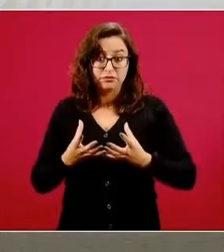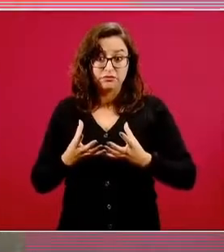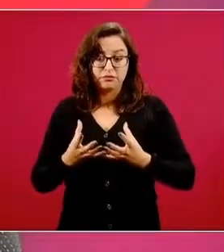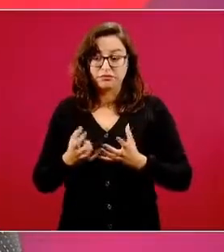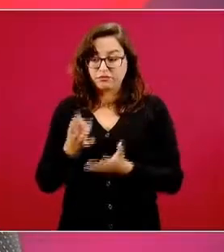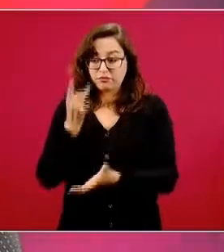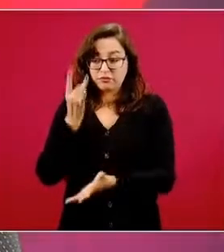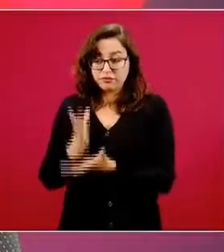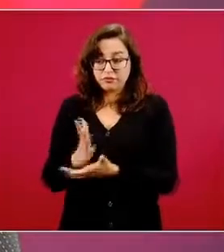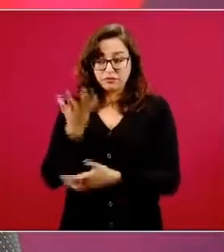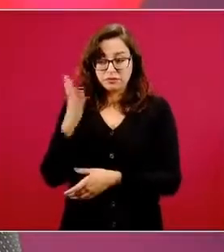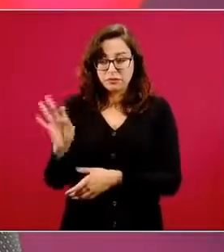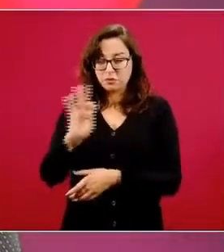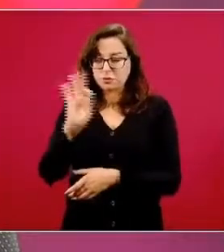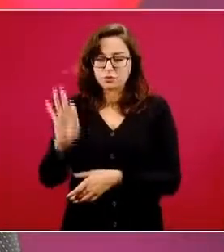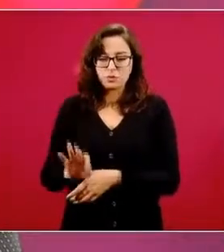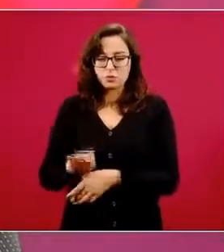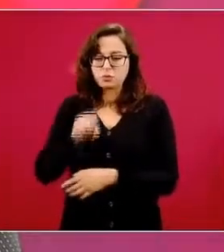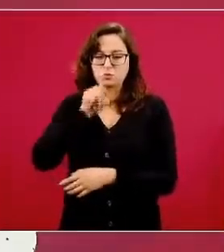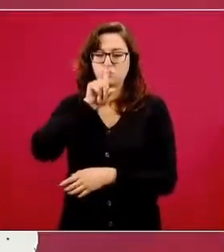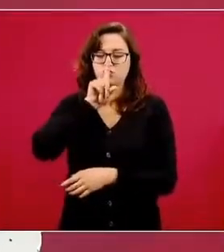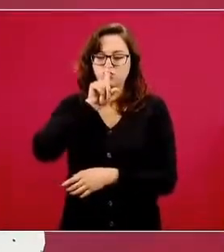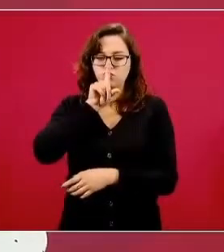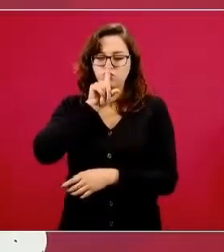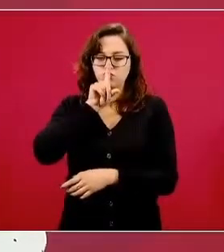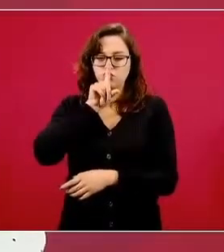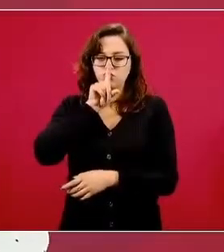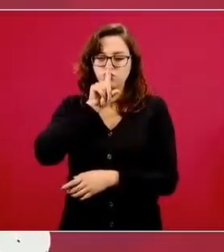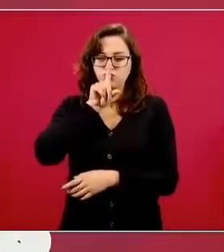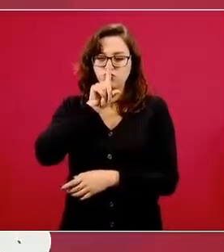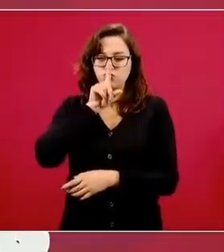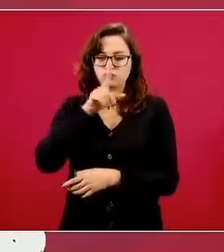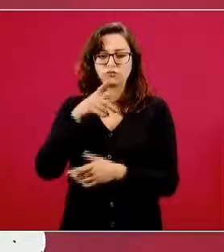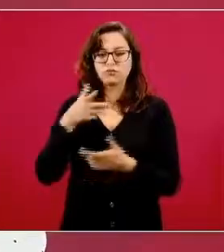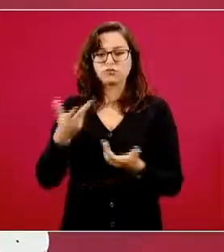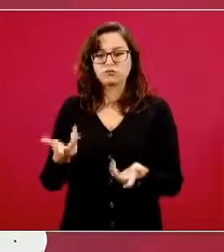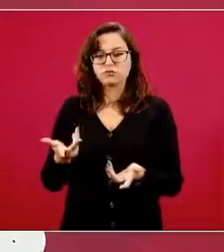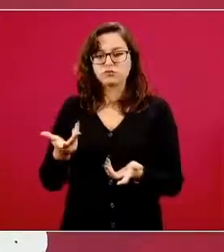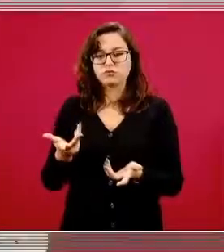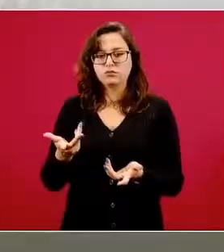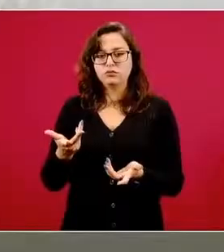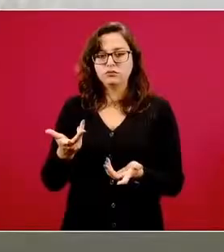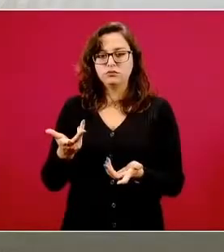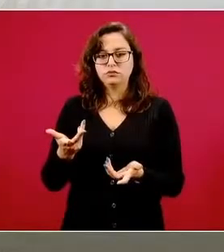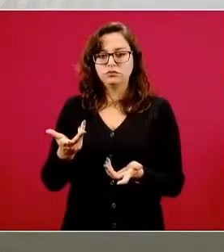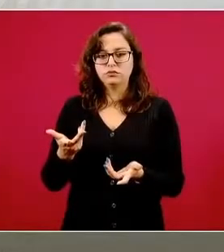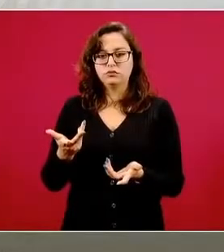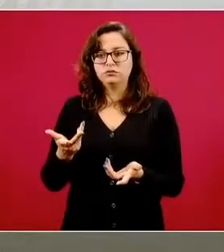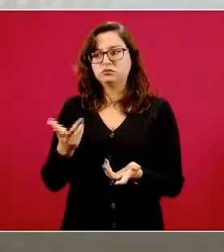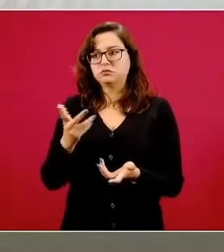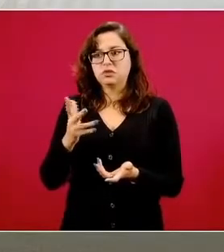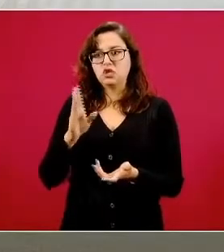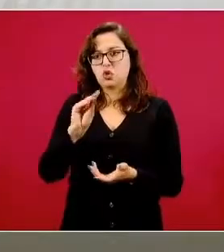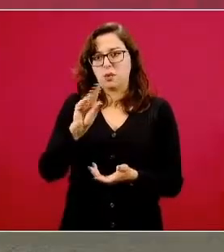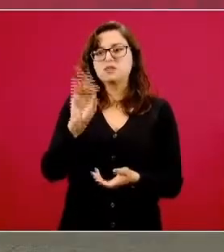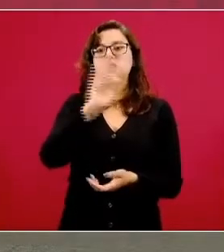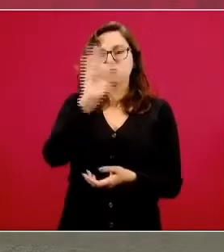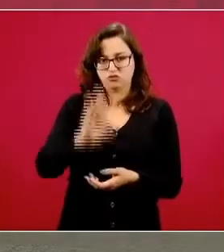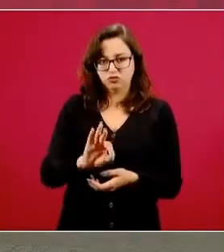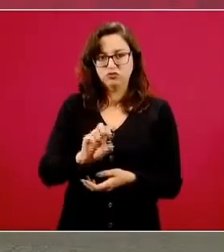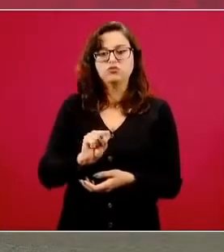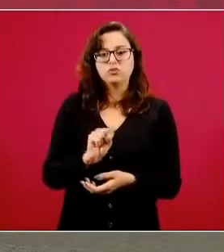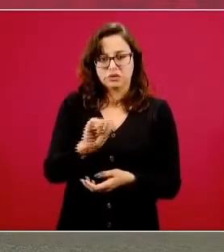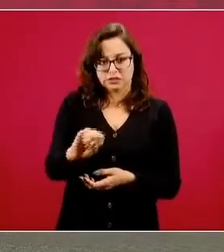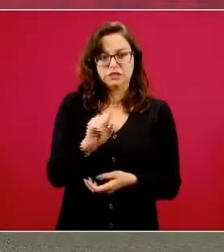hizo solamente al 10%, y en realidad más bien casi es al 10% no se les